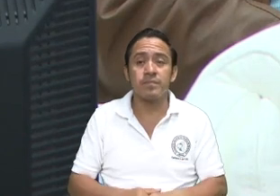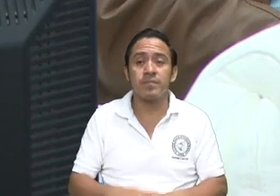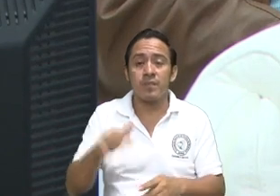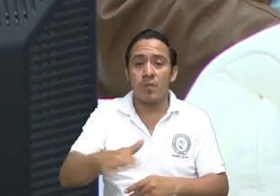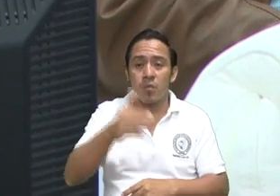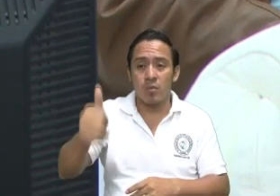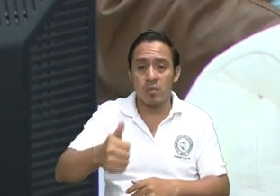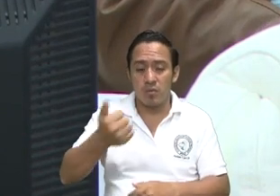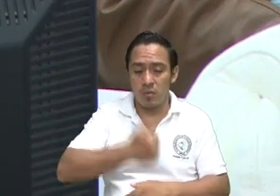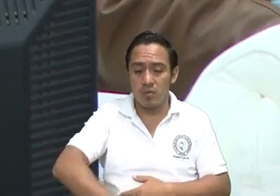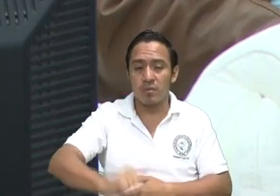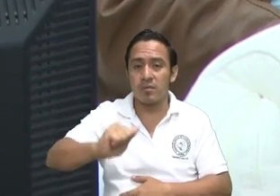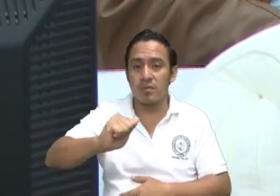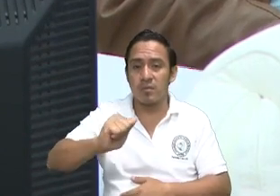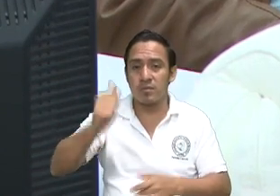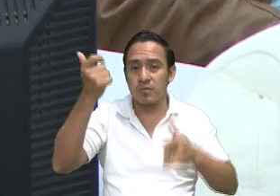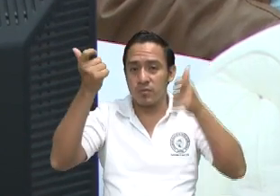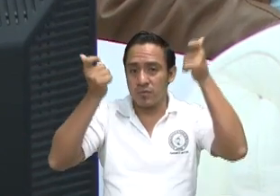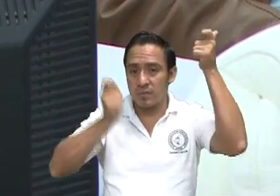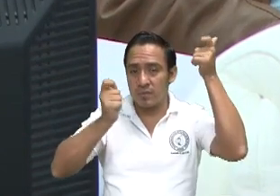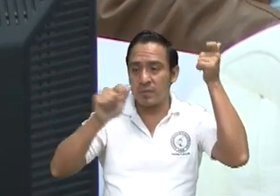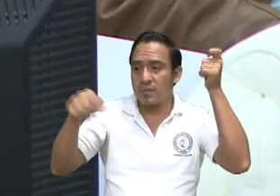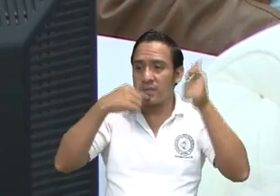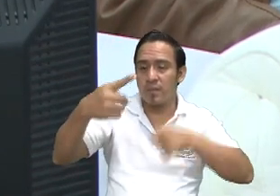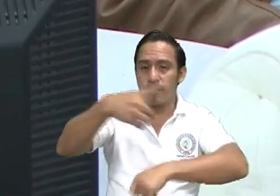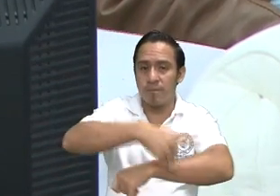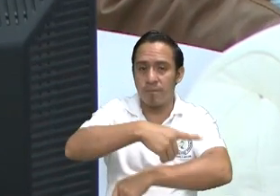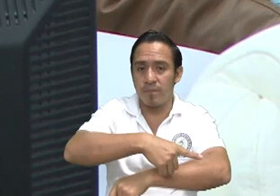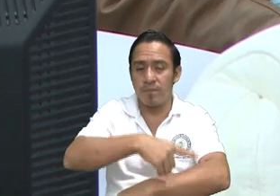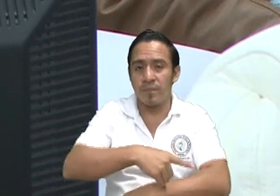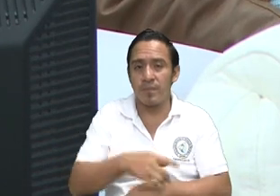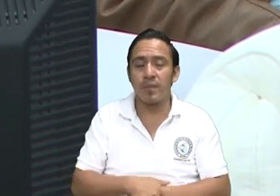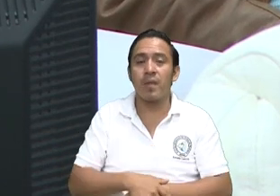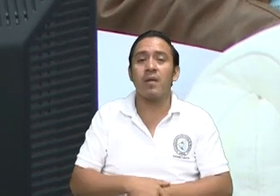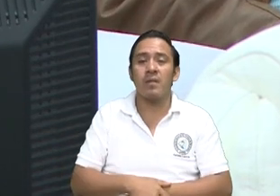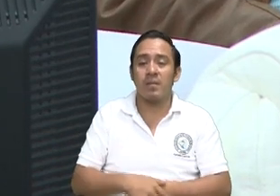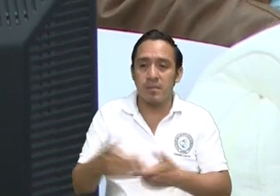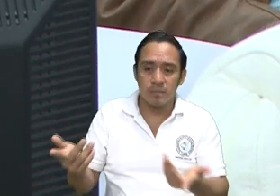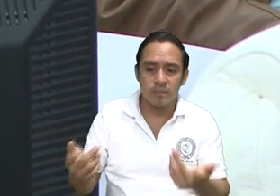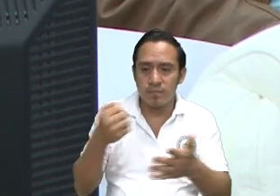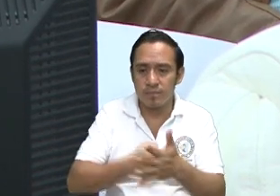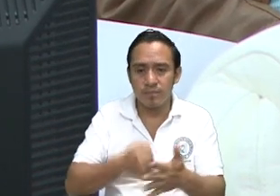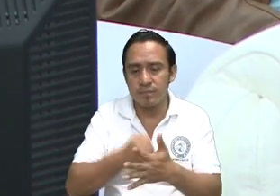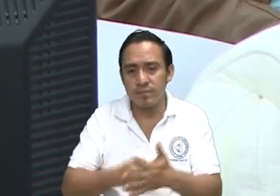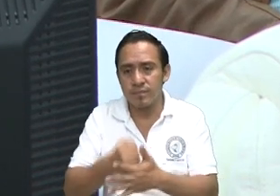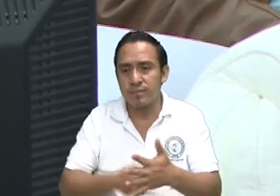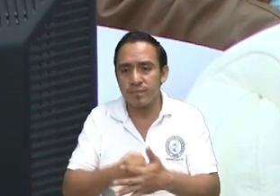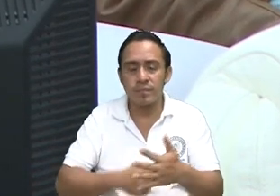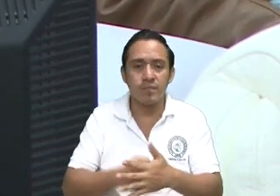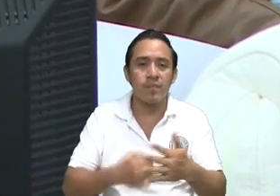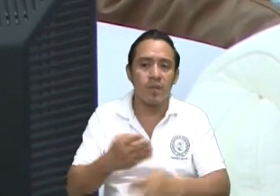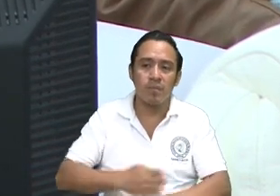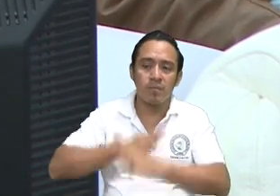hijo del general Sandino. Ahí estaba el comandante Daniel Ortega al frente, abogando, luchando,